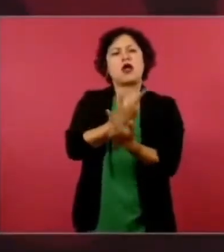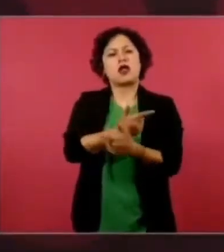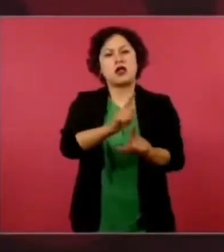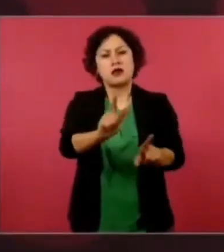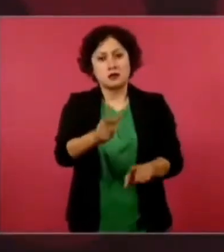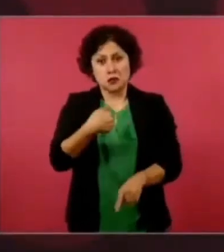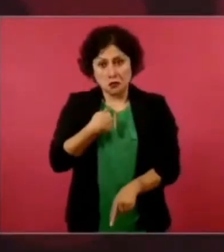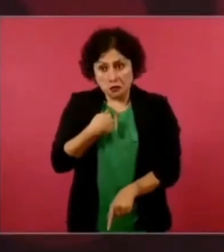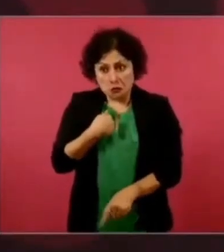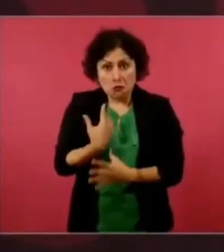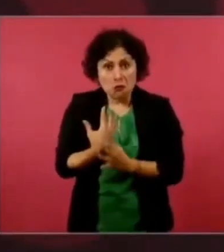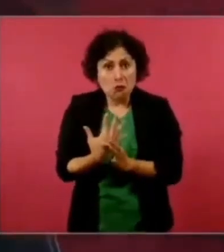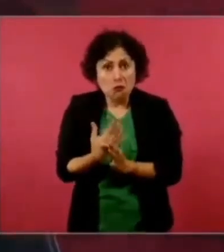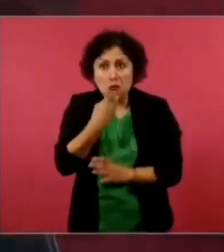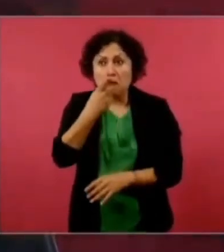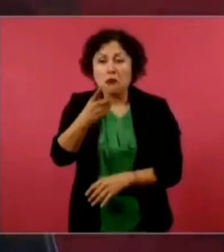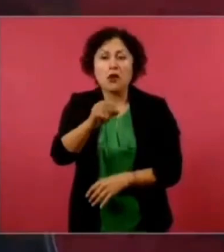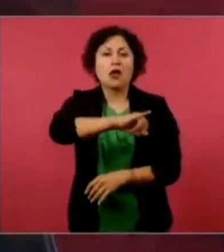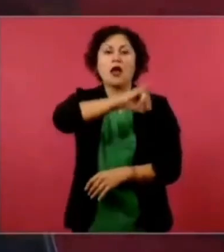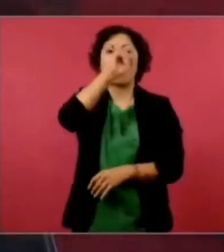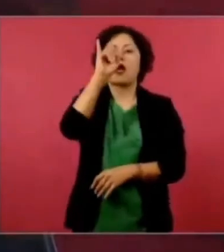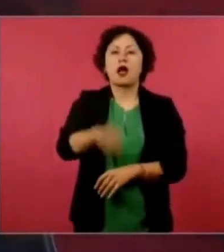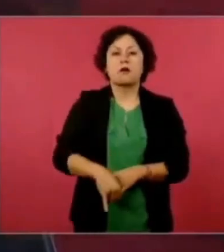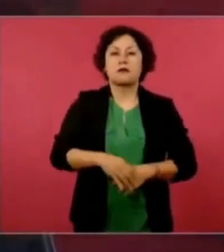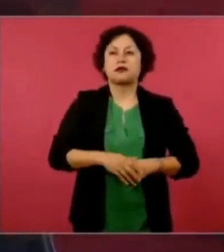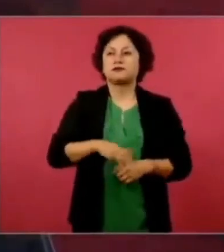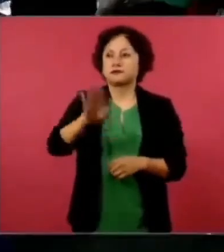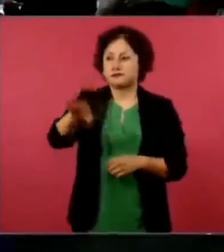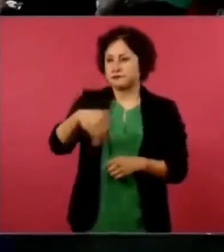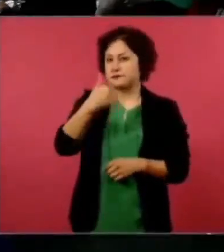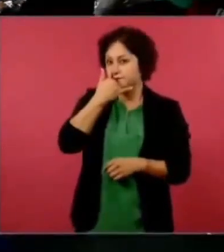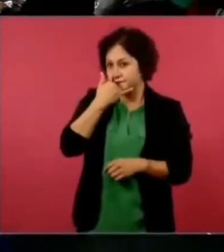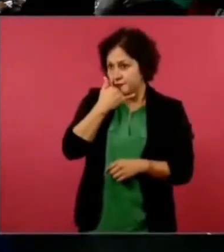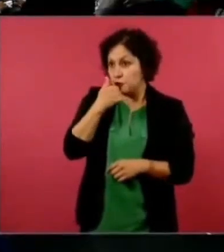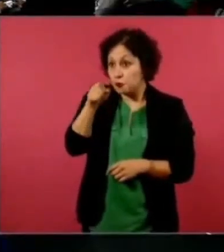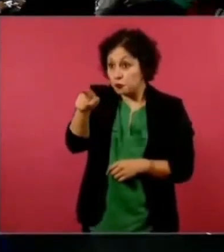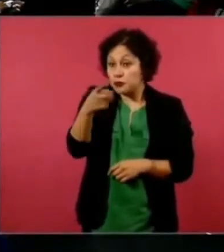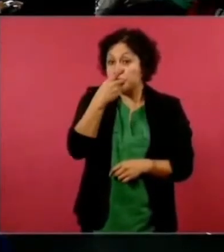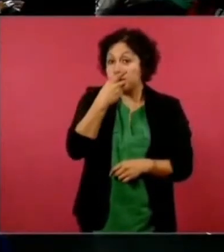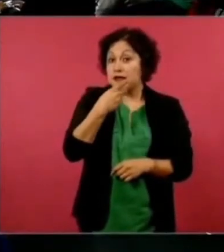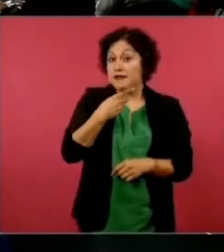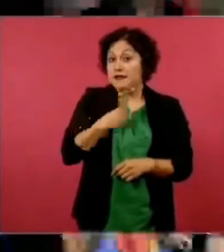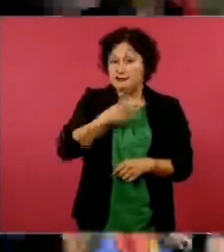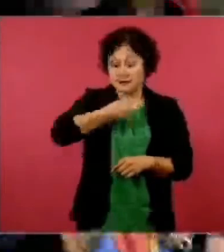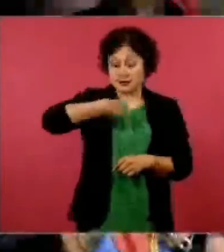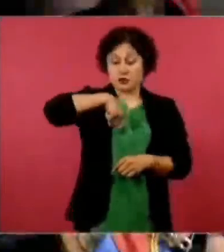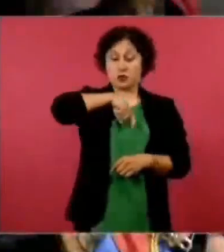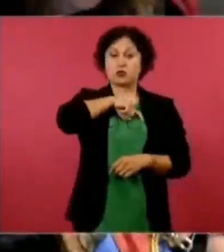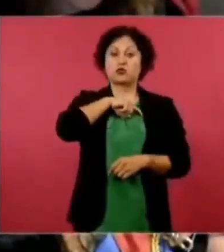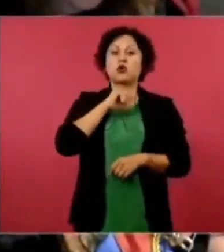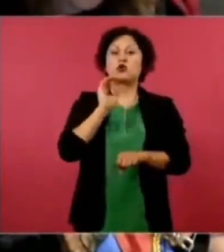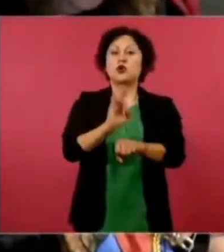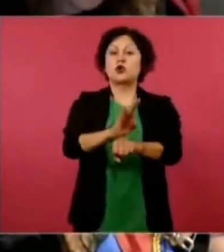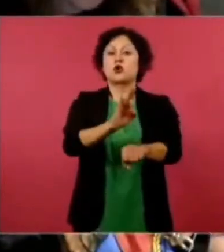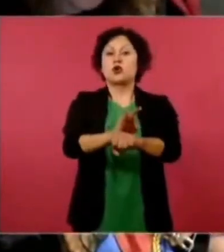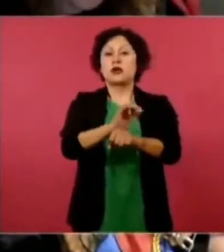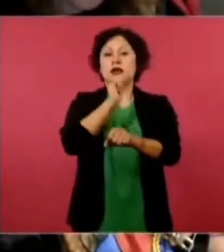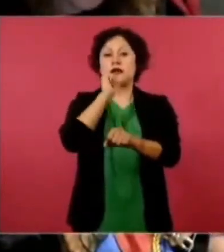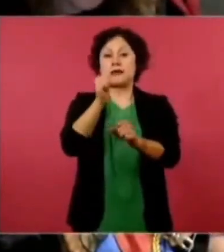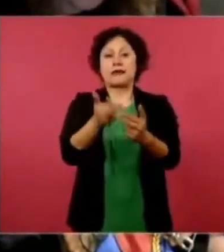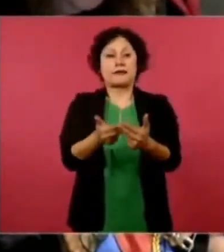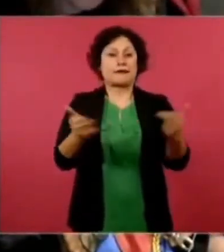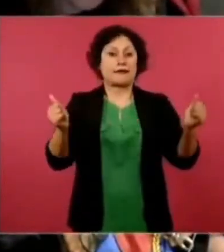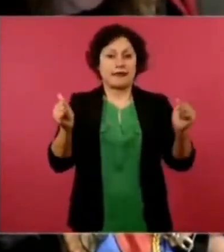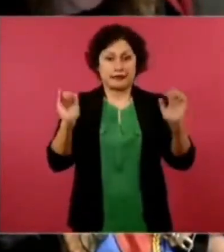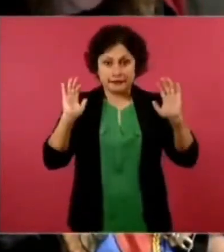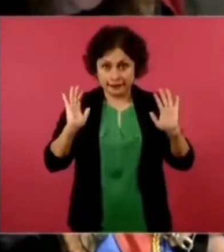Nunca. Pero, disculpe, en la parte de, dice usted, nosotros no abogamos por nadie de ellos,